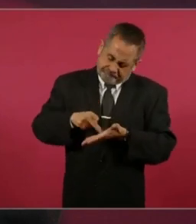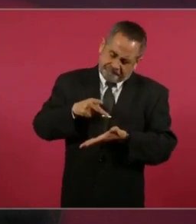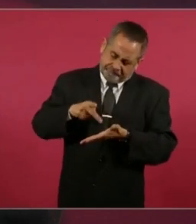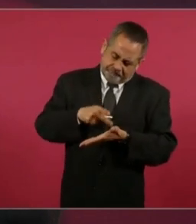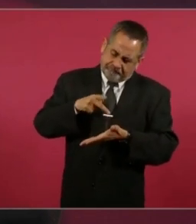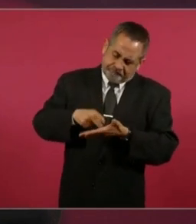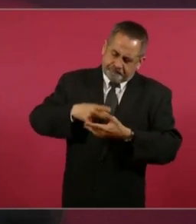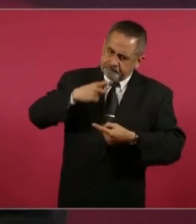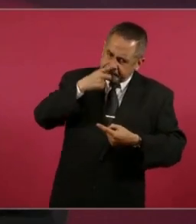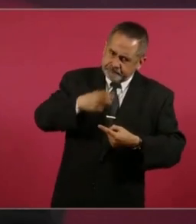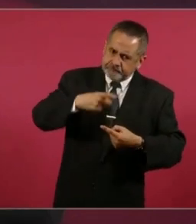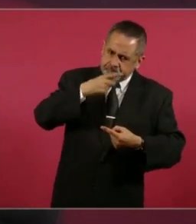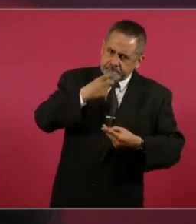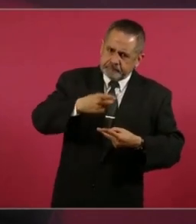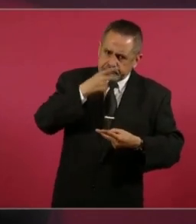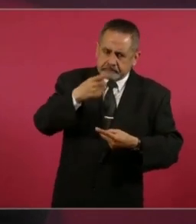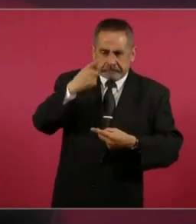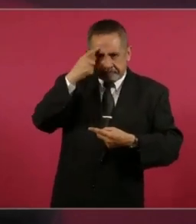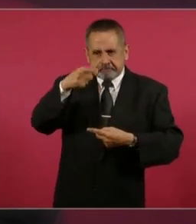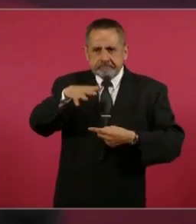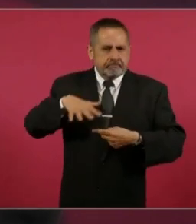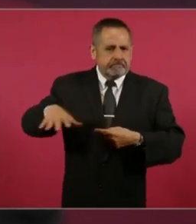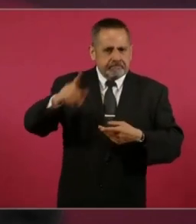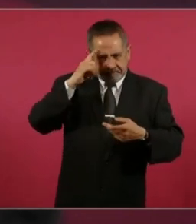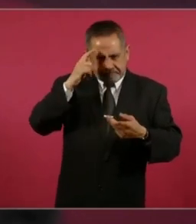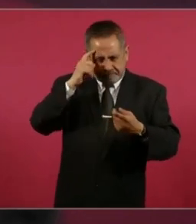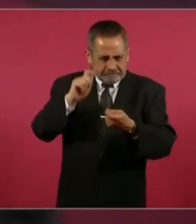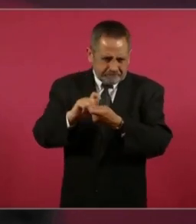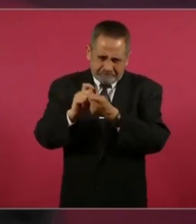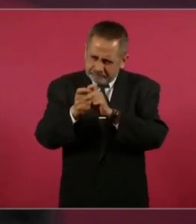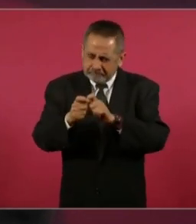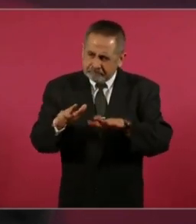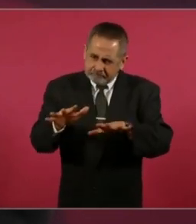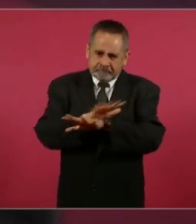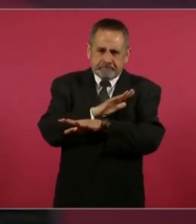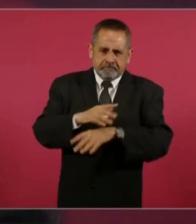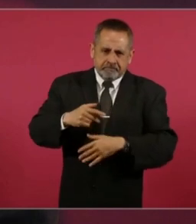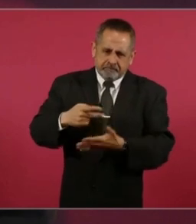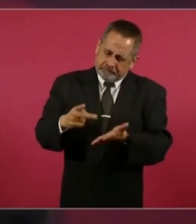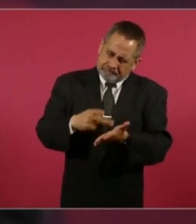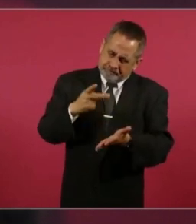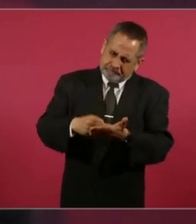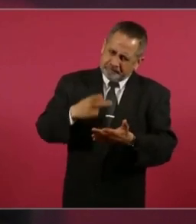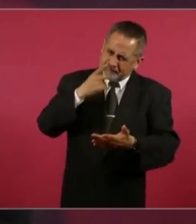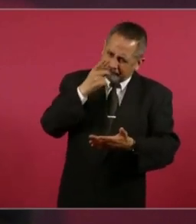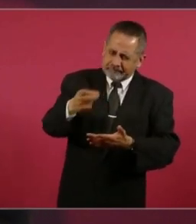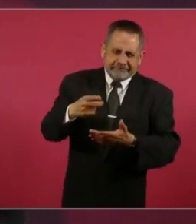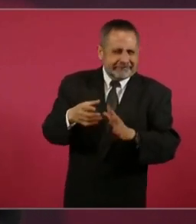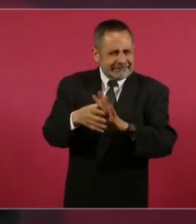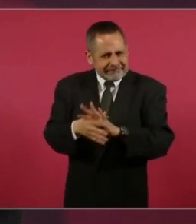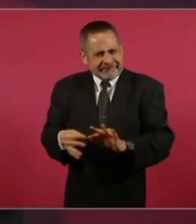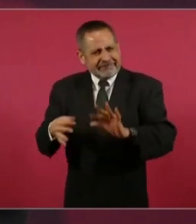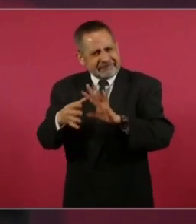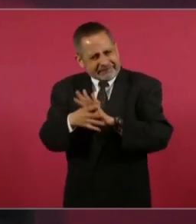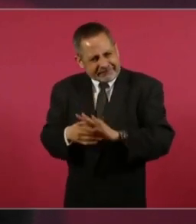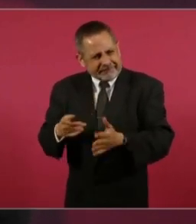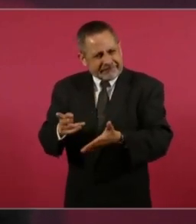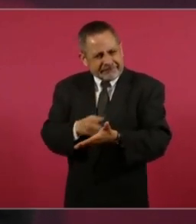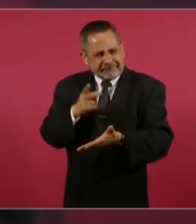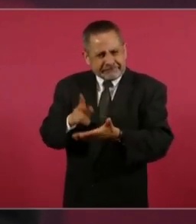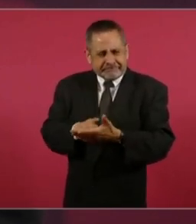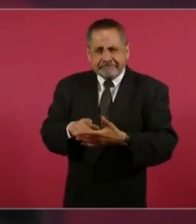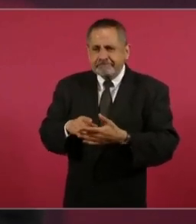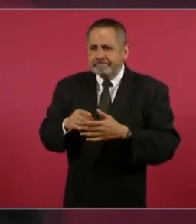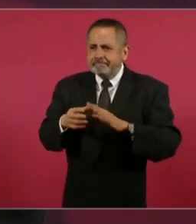dirigente que busca la transformación tiene que hacer labor de